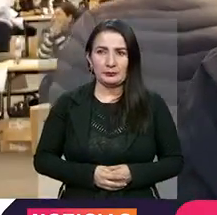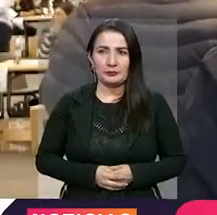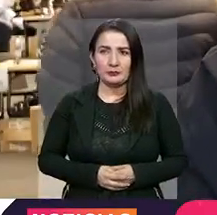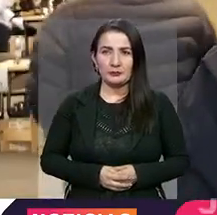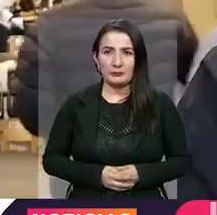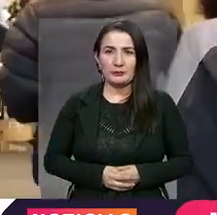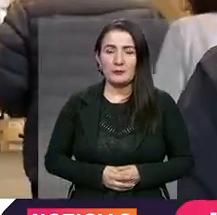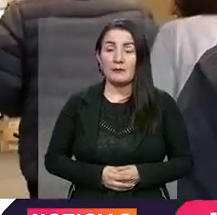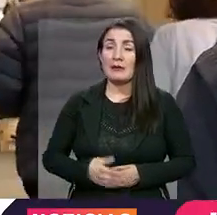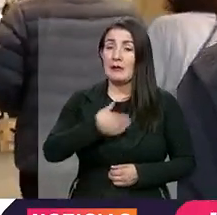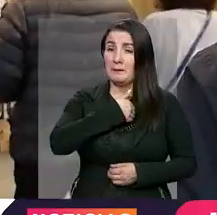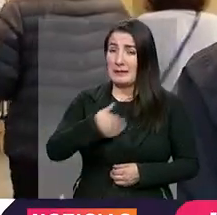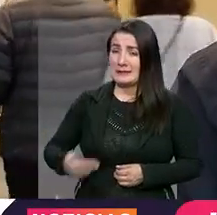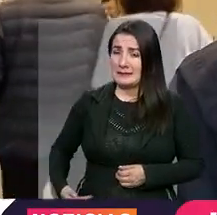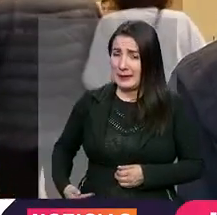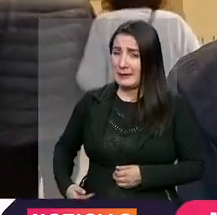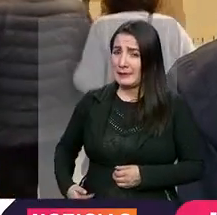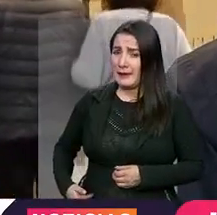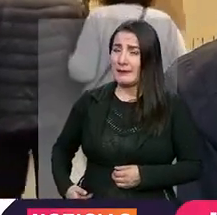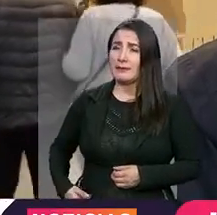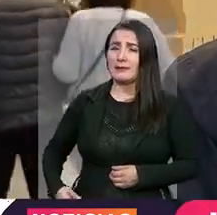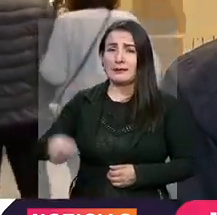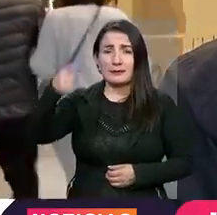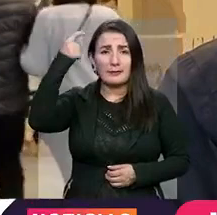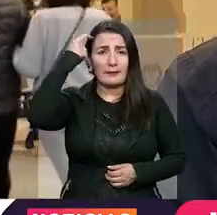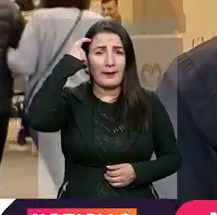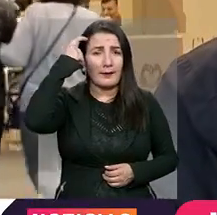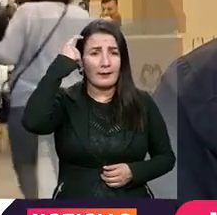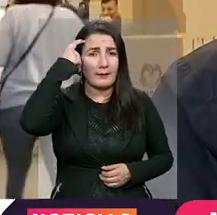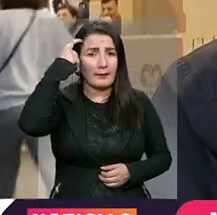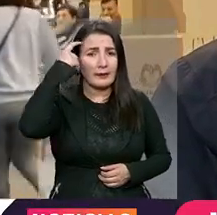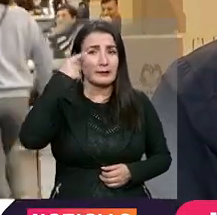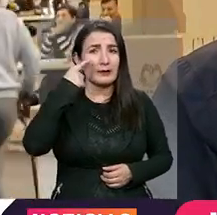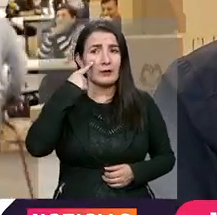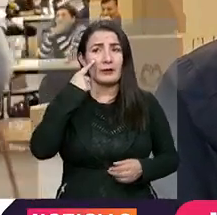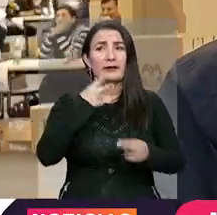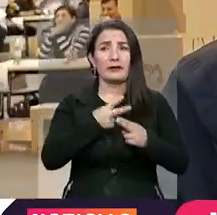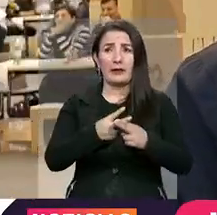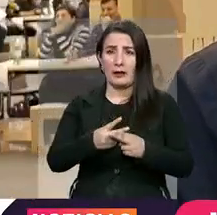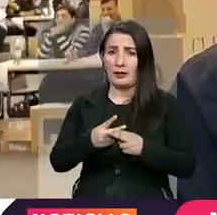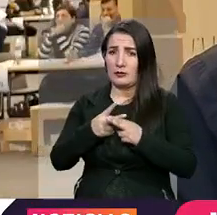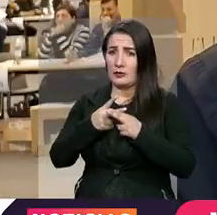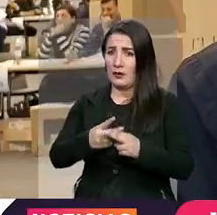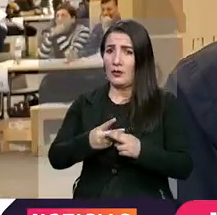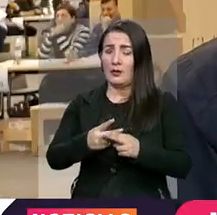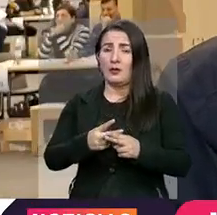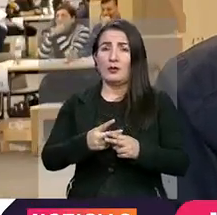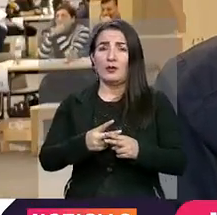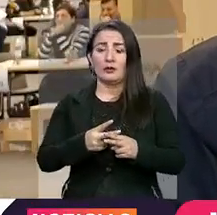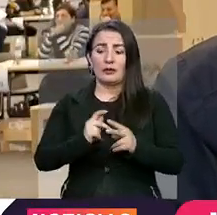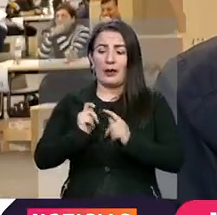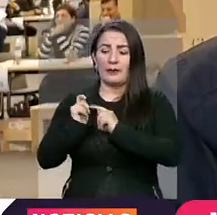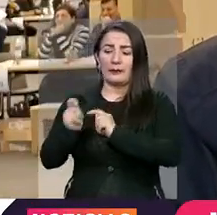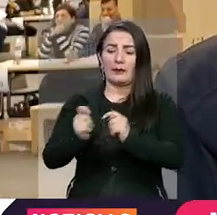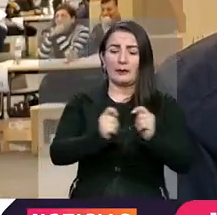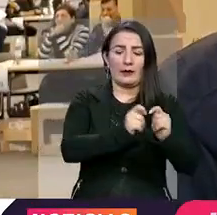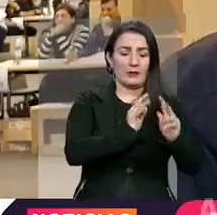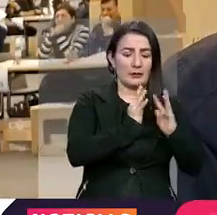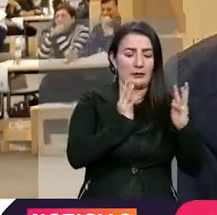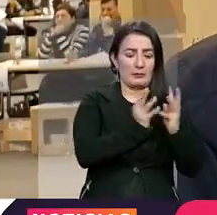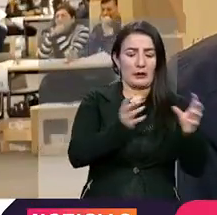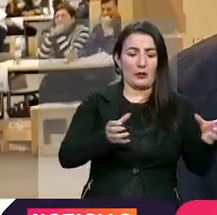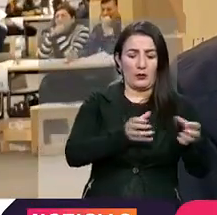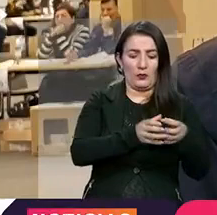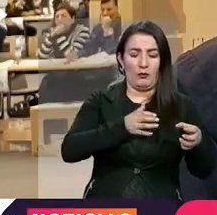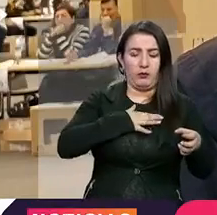Tiene que tener mucha inteligencia, mucho cuidado en los funcionarios que va a nombrar en su gabinete,